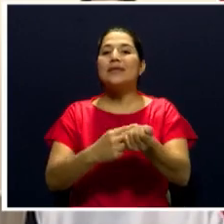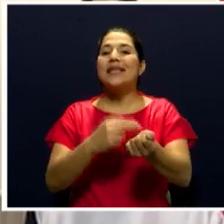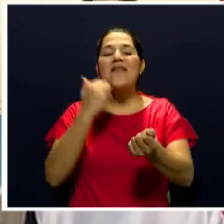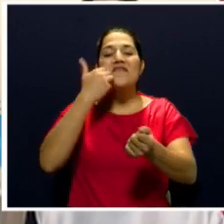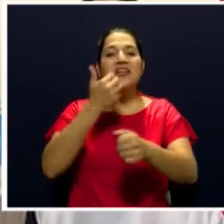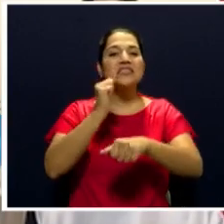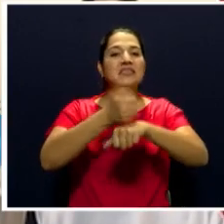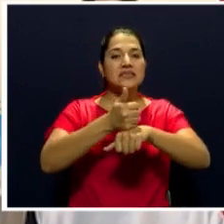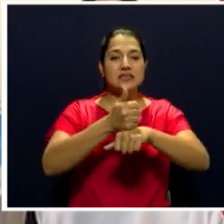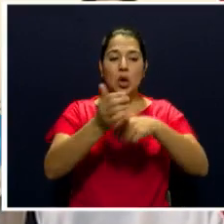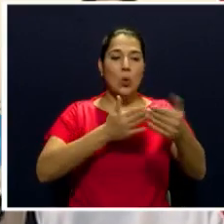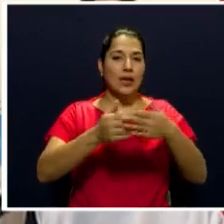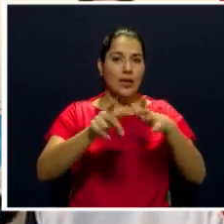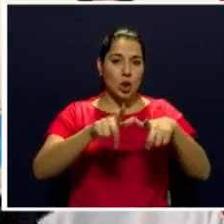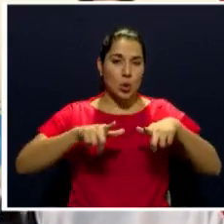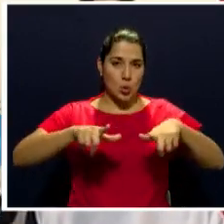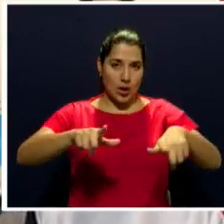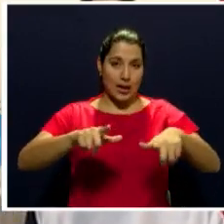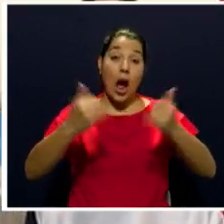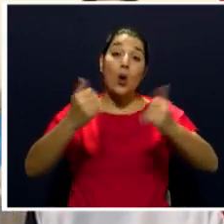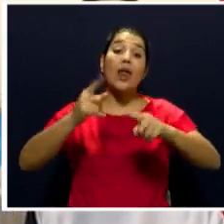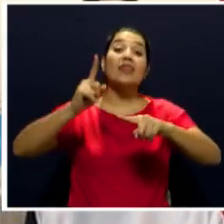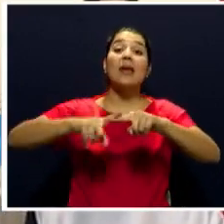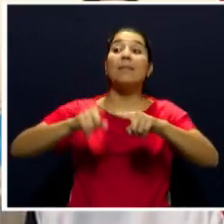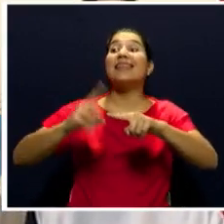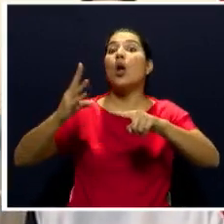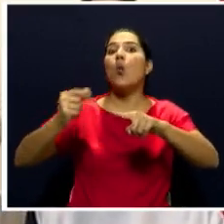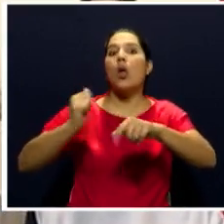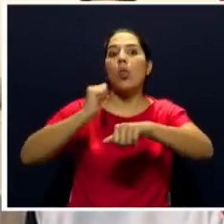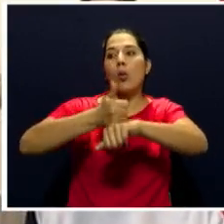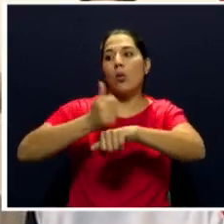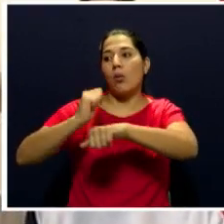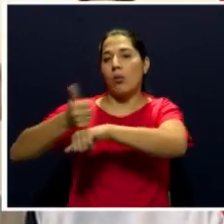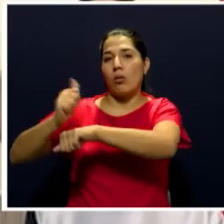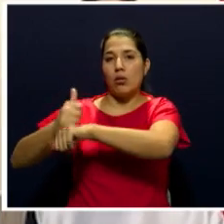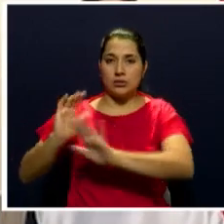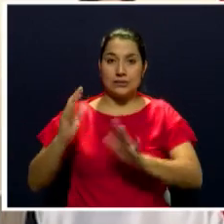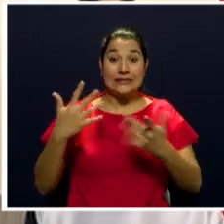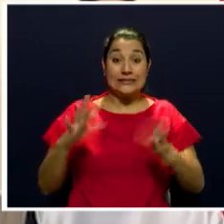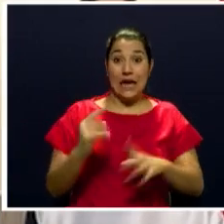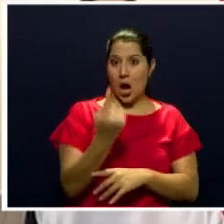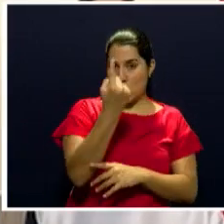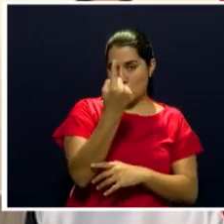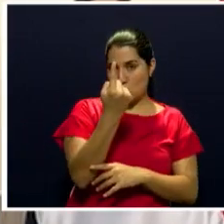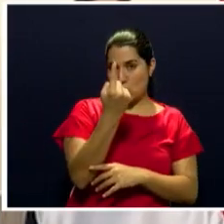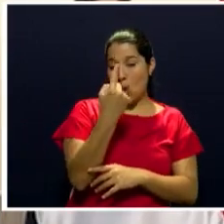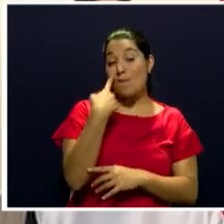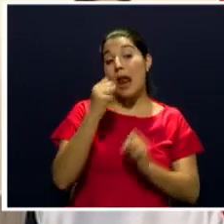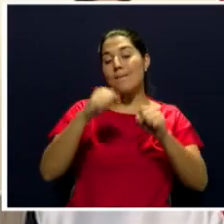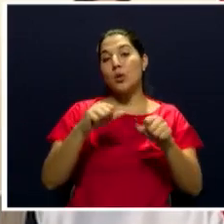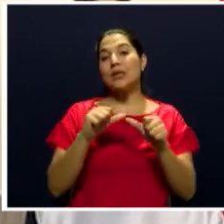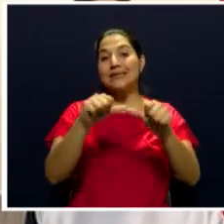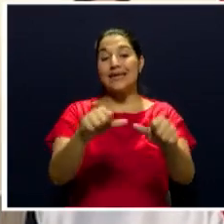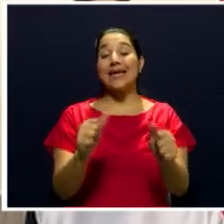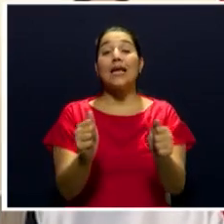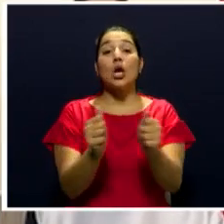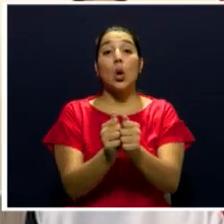todo depende de cuántos módulos se arman. Ya se ha armado un módulo para continuar